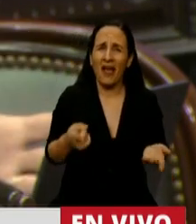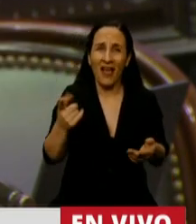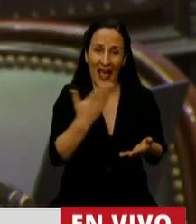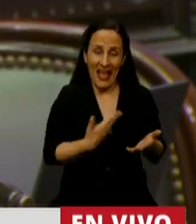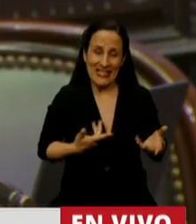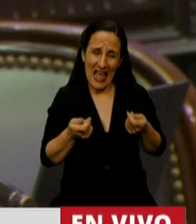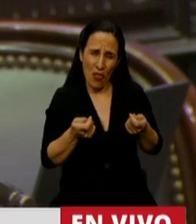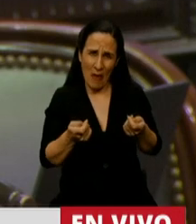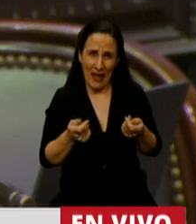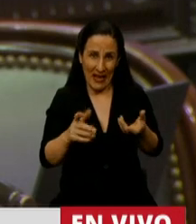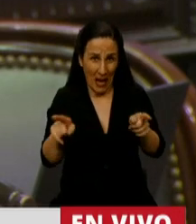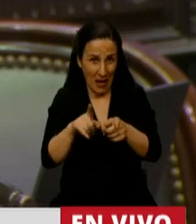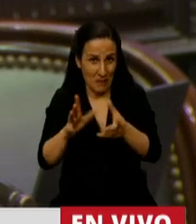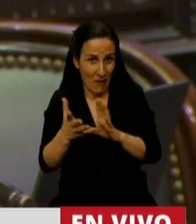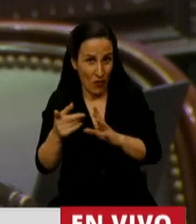casas